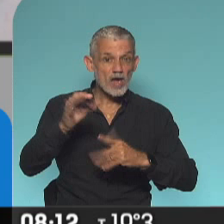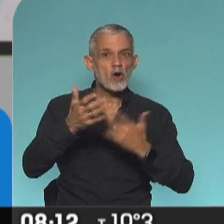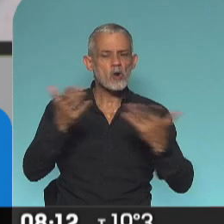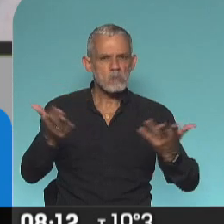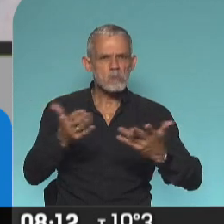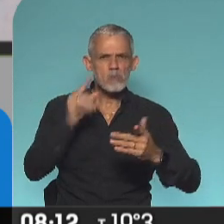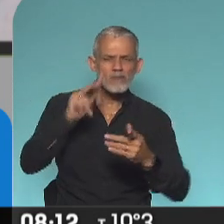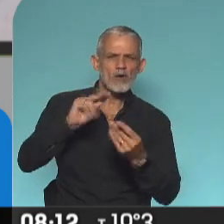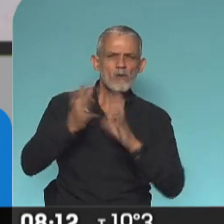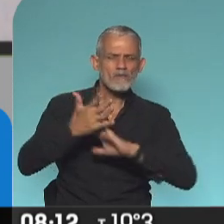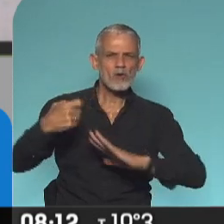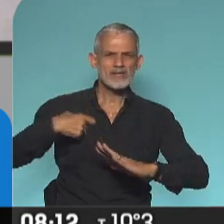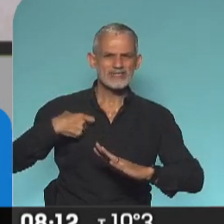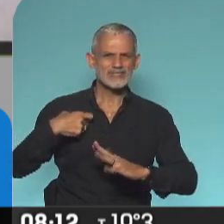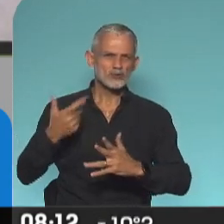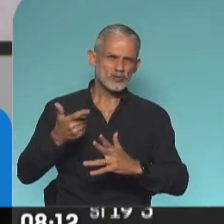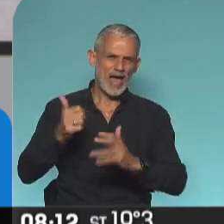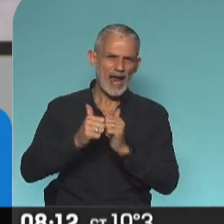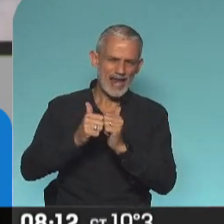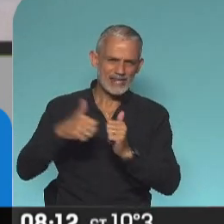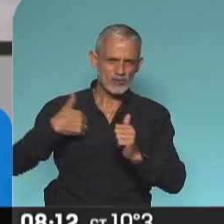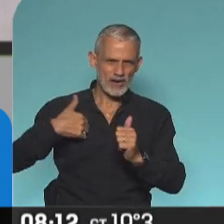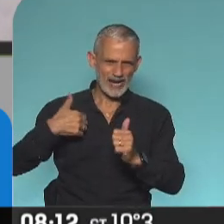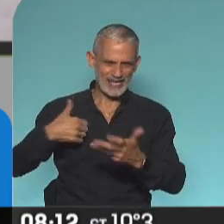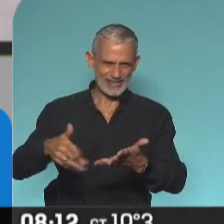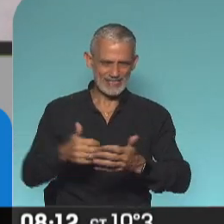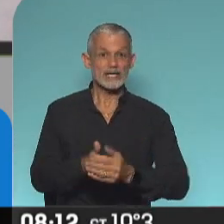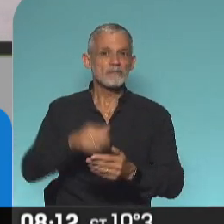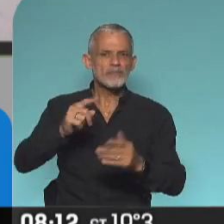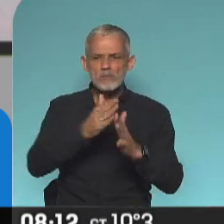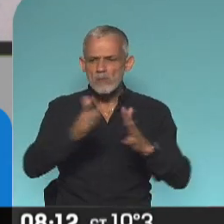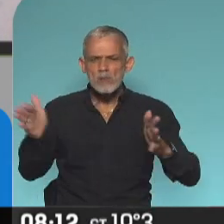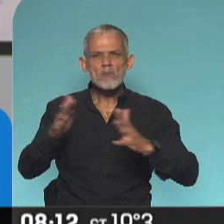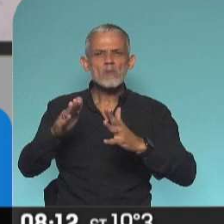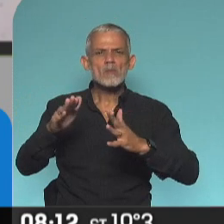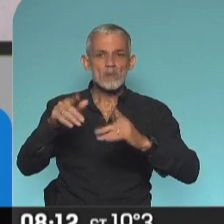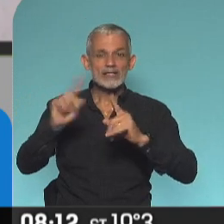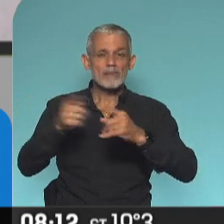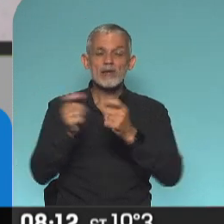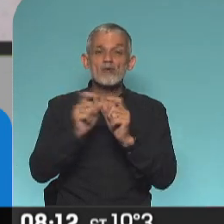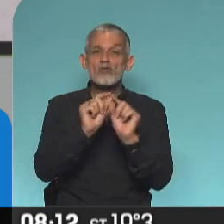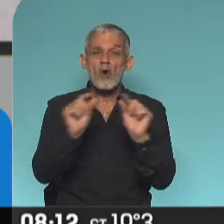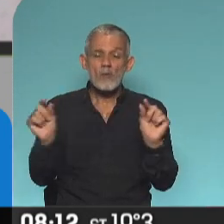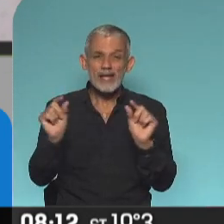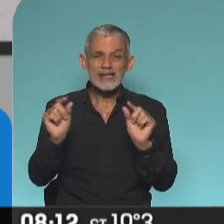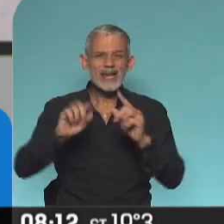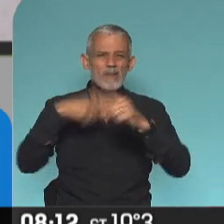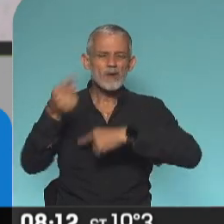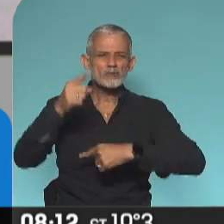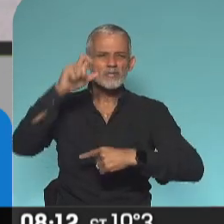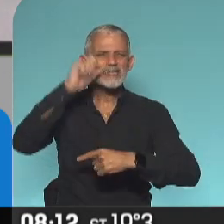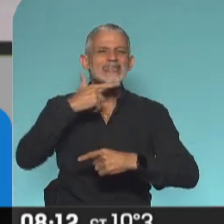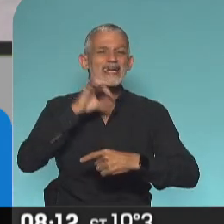nuestra historia social y política. Y más adelante, también Las próximas estaciones, un gran documental sobre nuestros